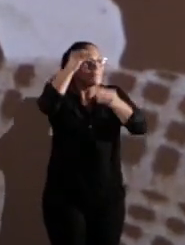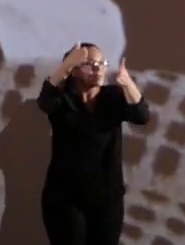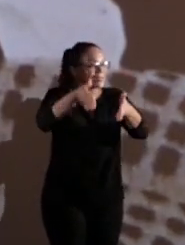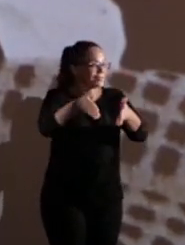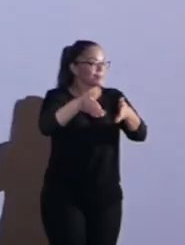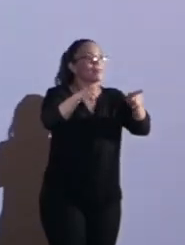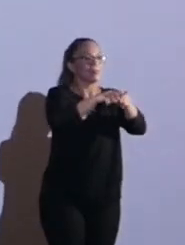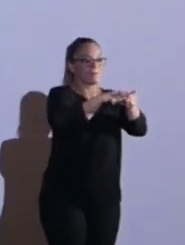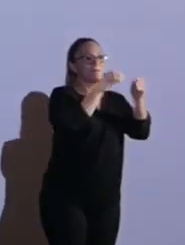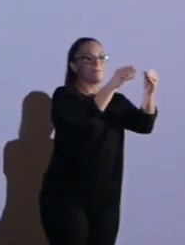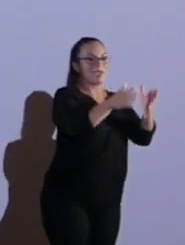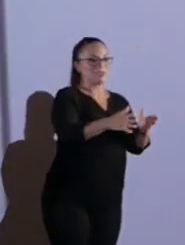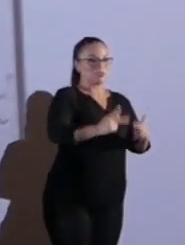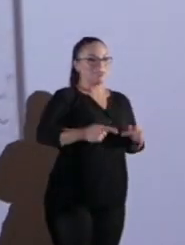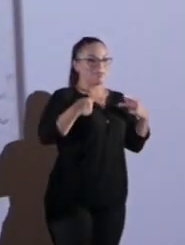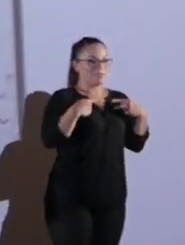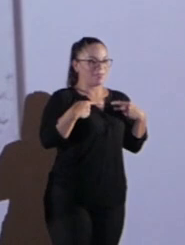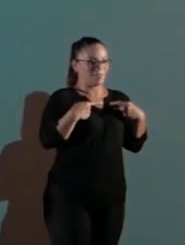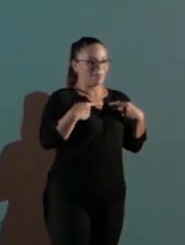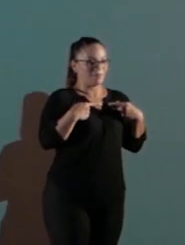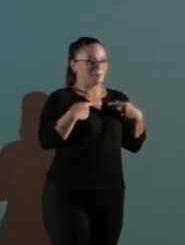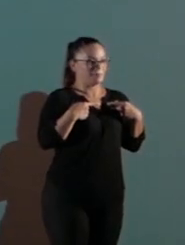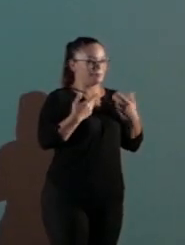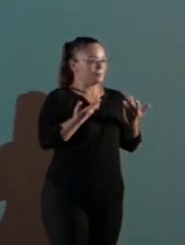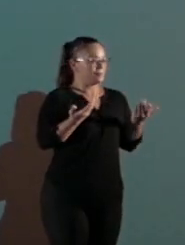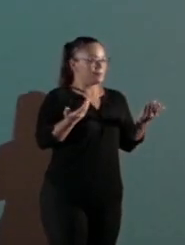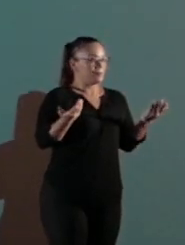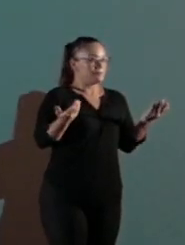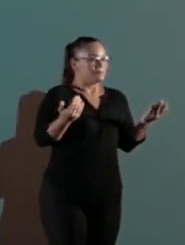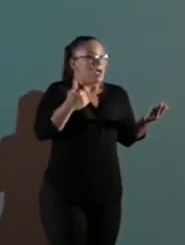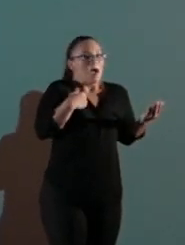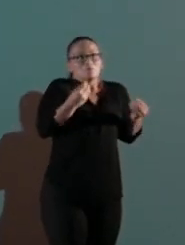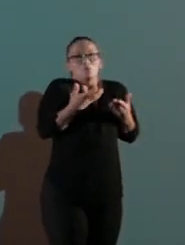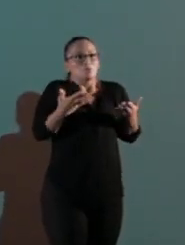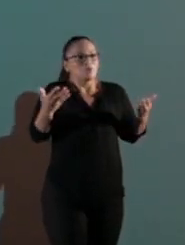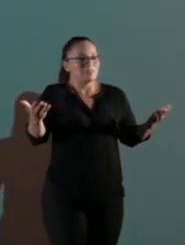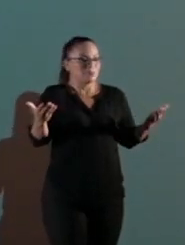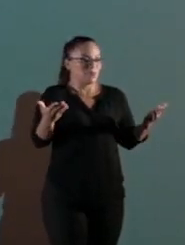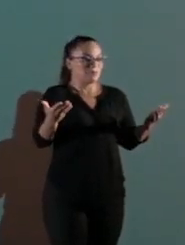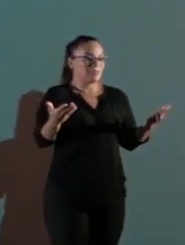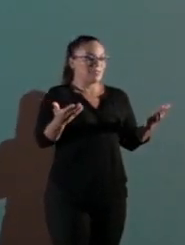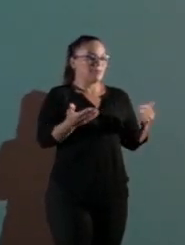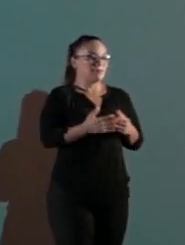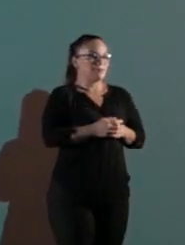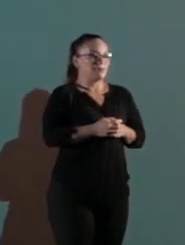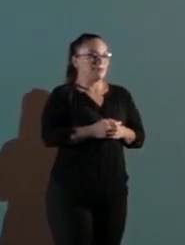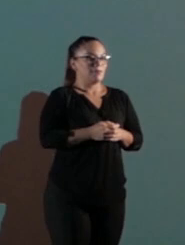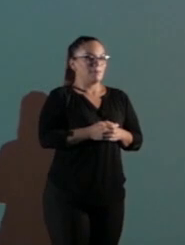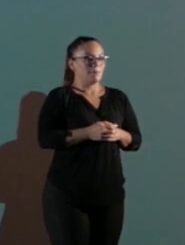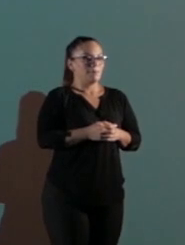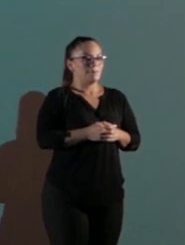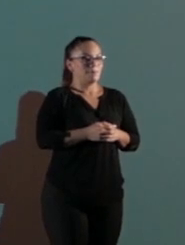y maestros en la vida y que hay cosas que digamos que